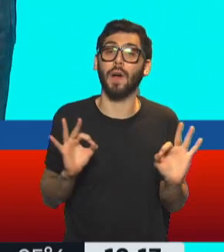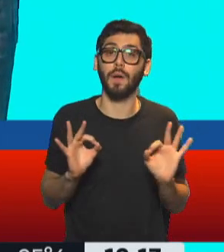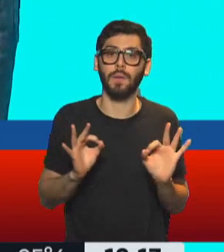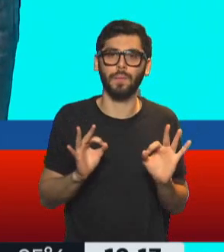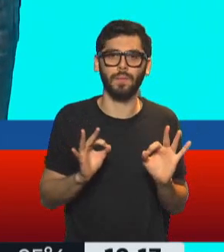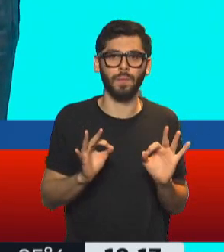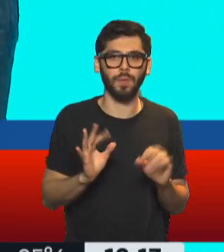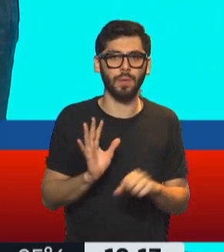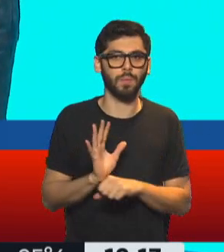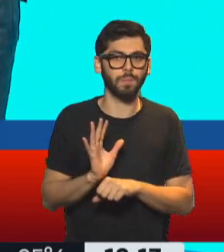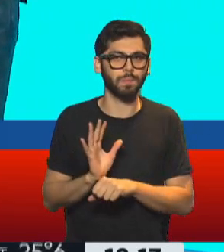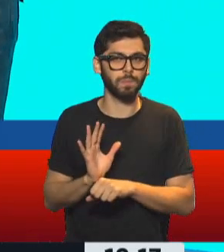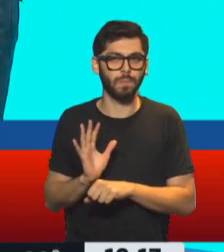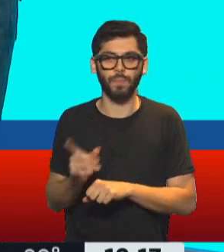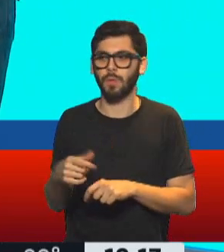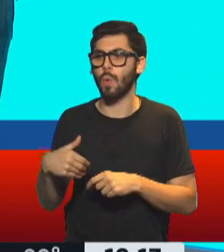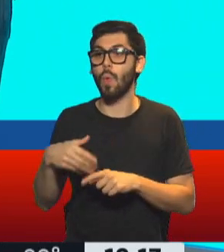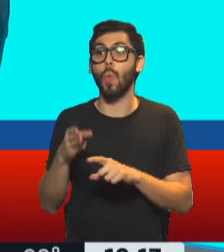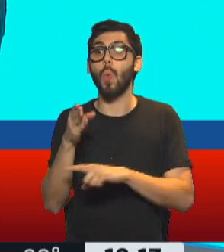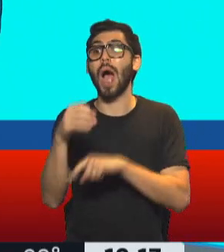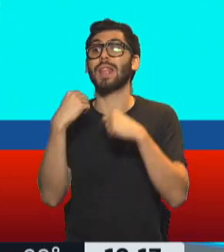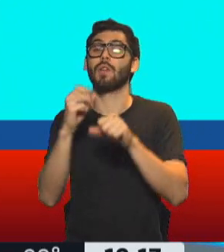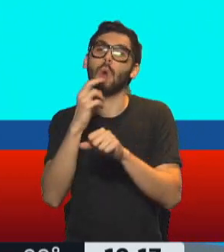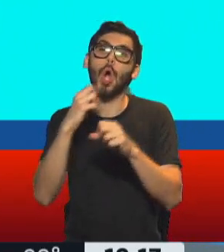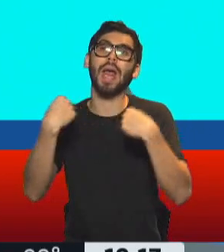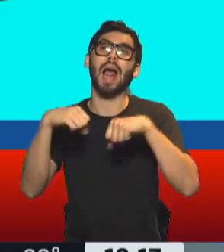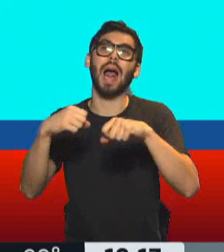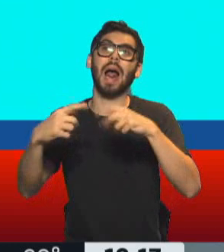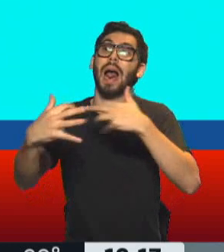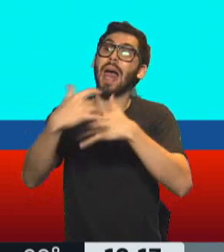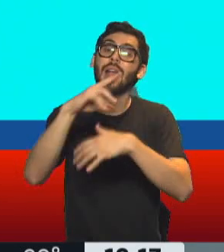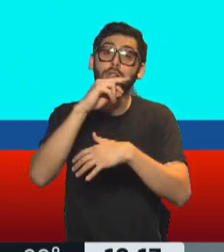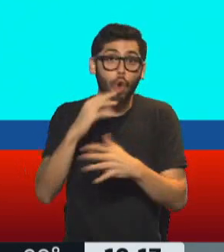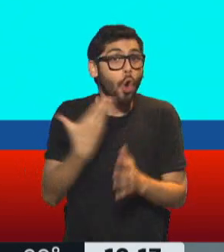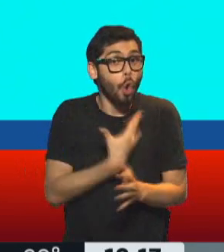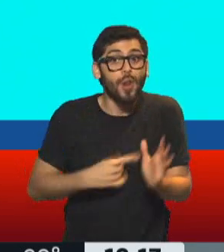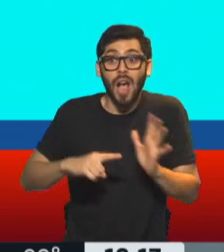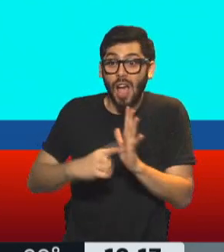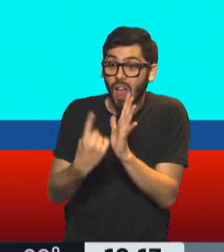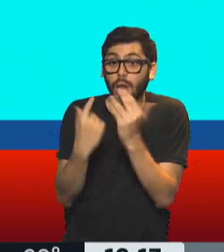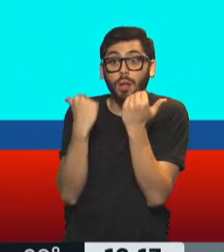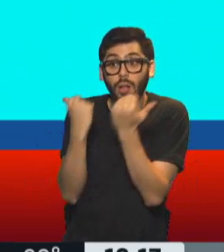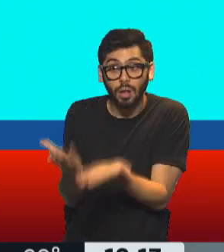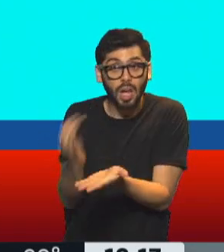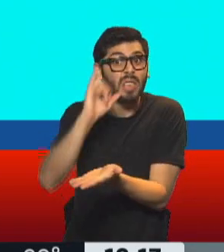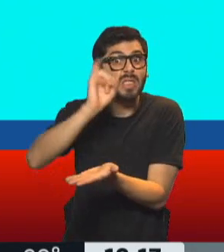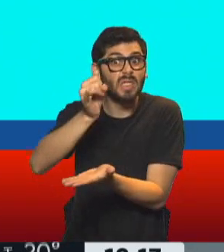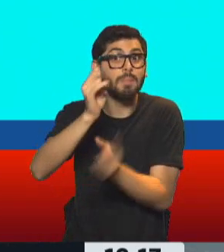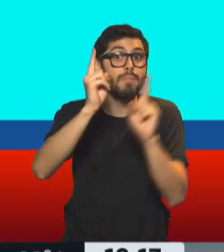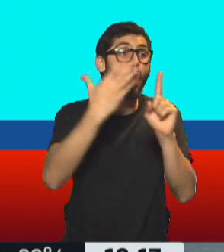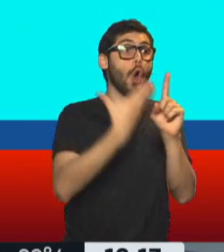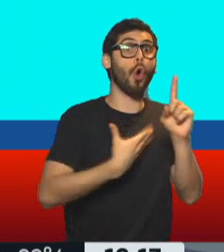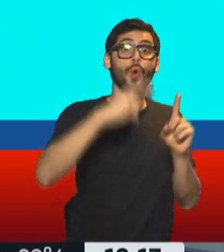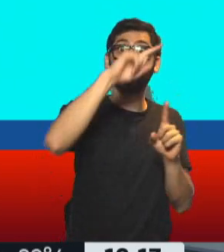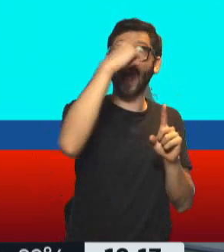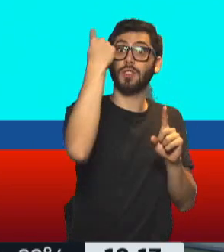Lo dejaron ir a entrenarse porque en entrenamiento no hay nadie. El gobierno de la ciudad le permitió a Ariel, pero el gobierno nacional, a través del